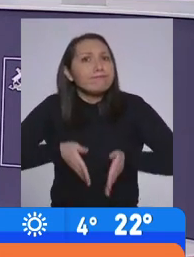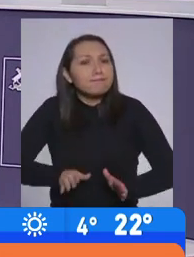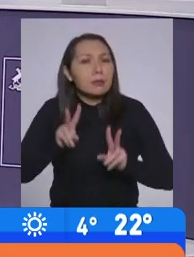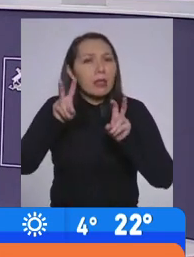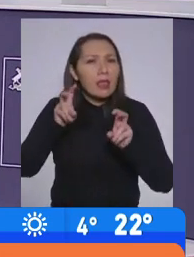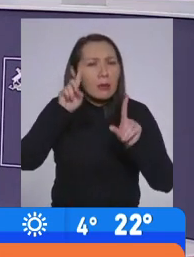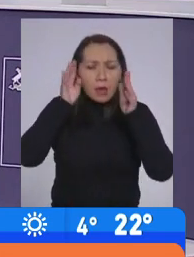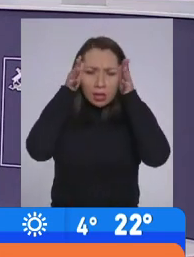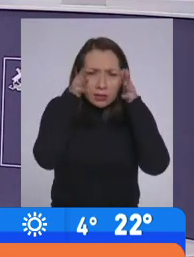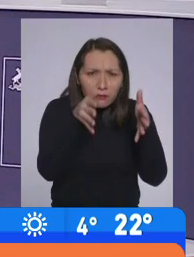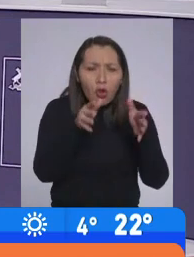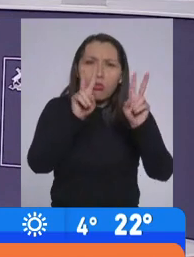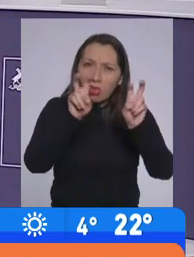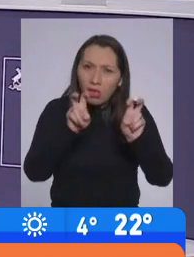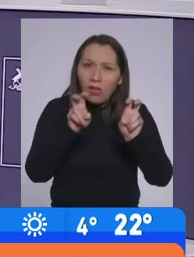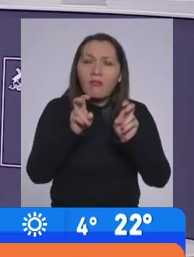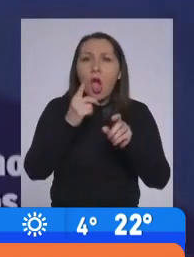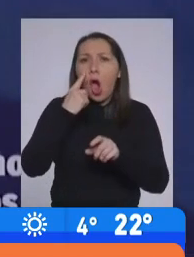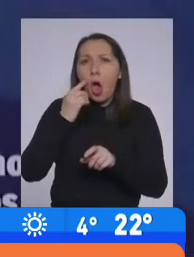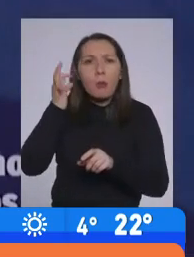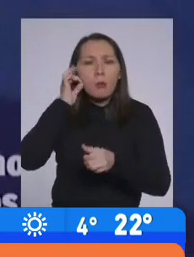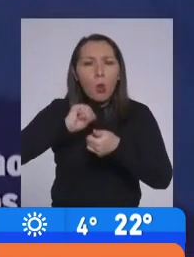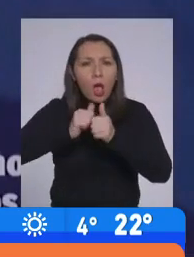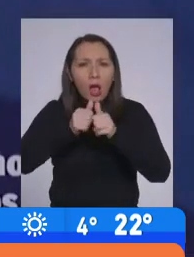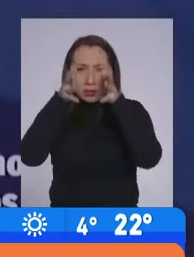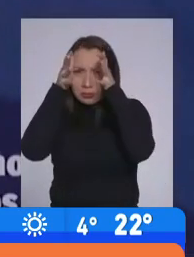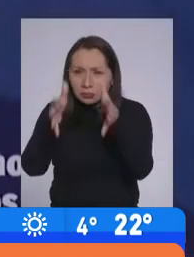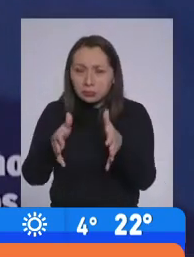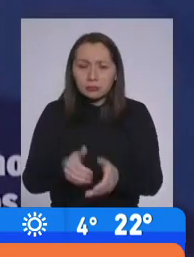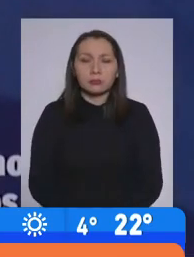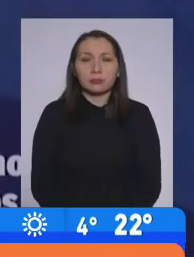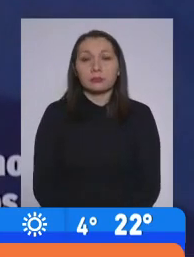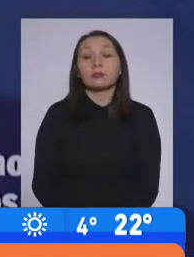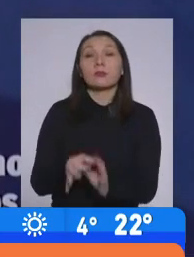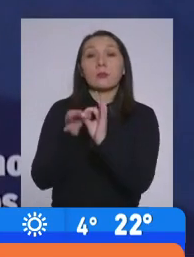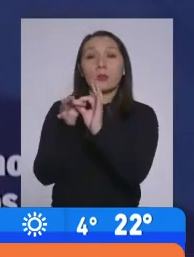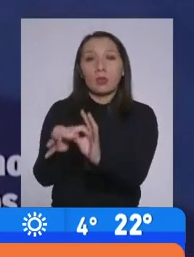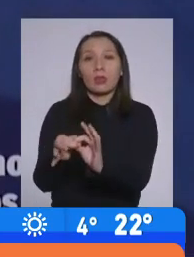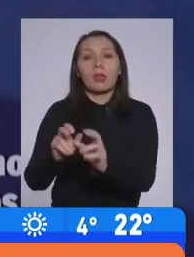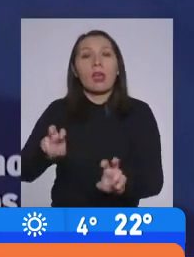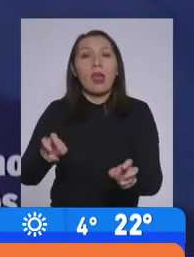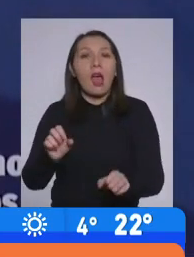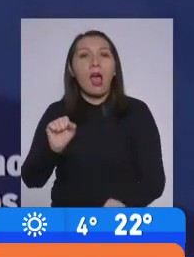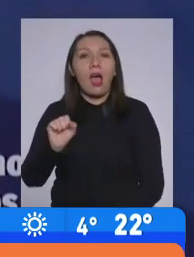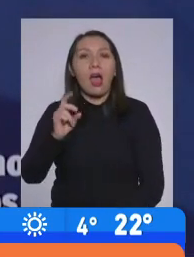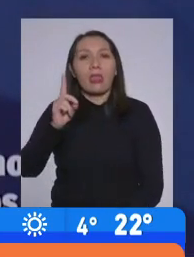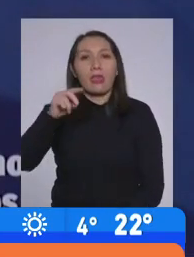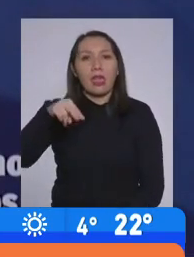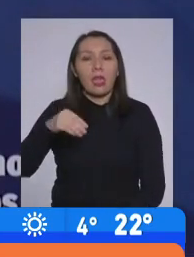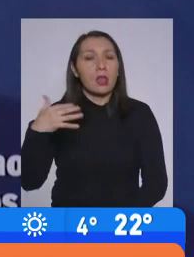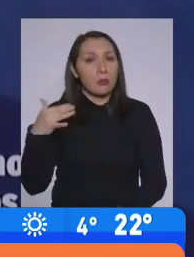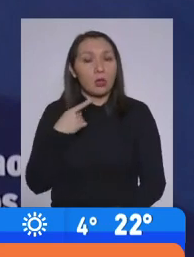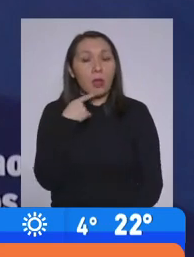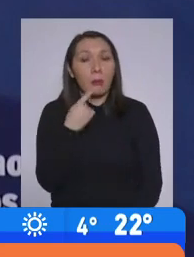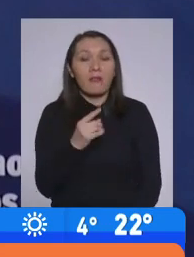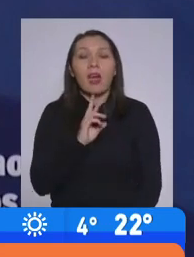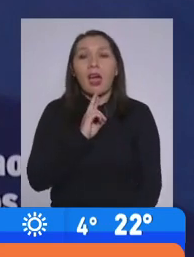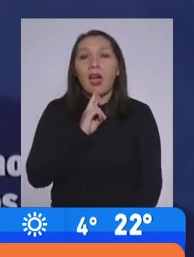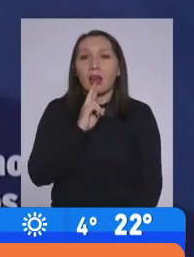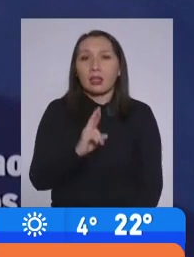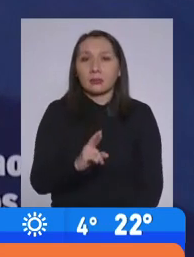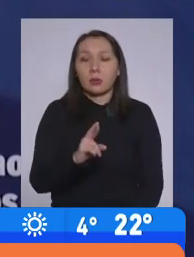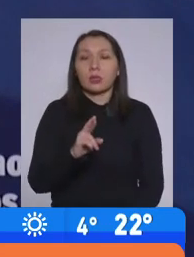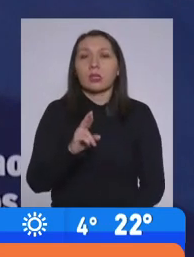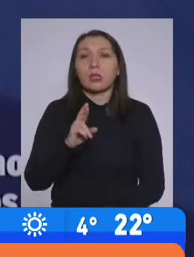un enfoque de género muchas gracias a radio adn por esa importante pregunta va a contestar